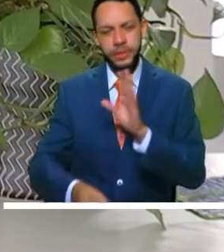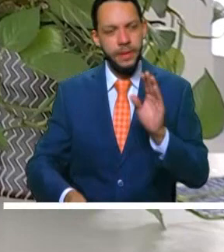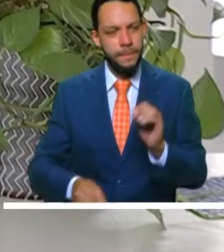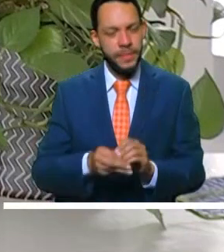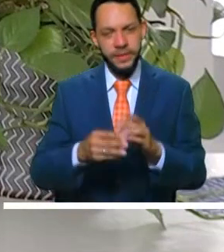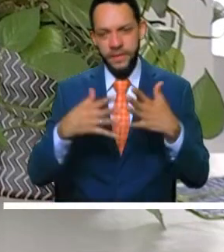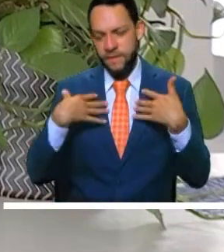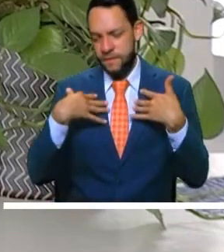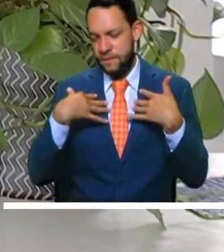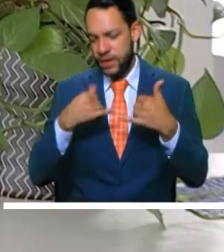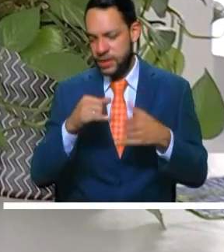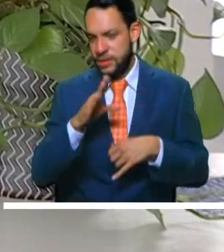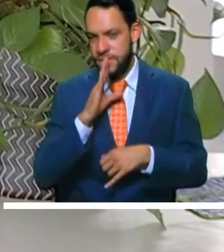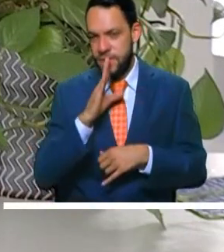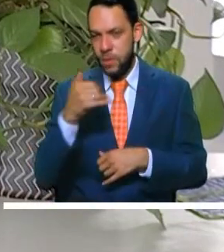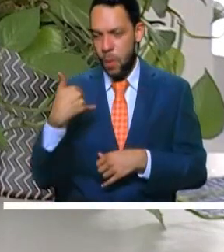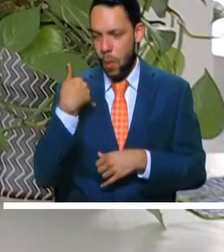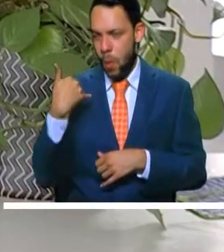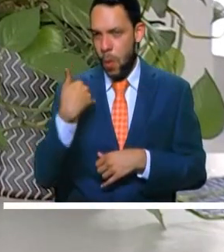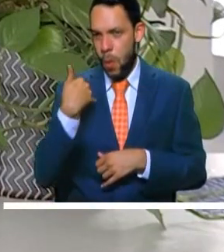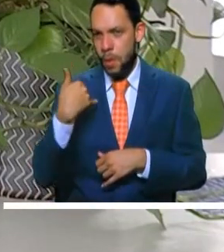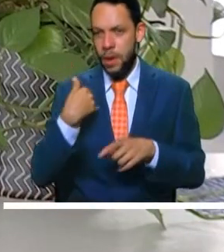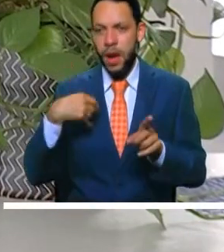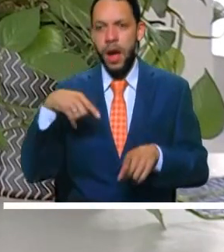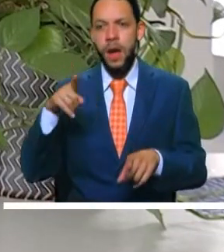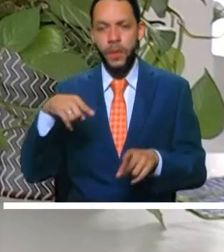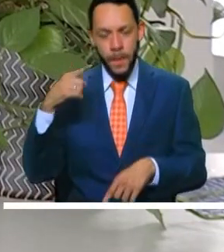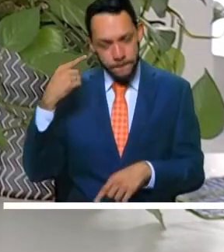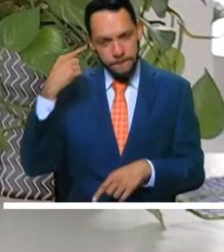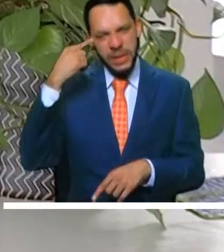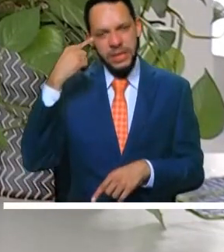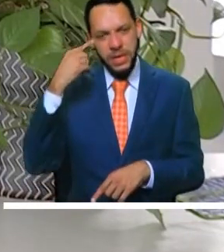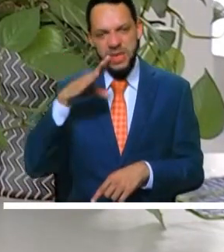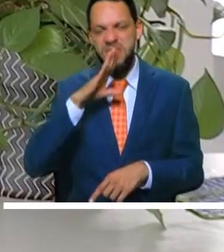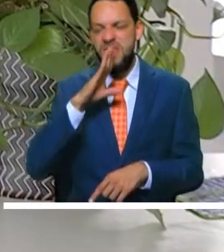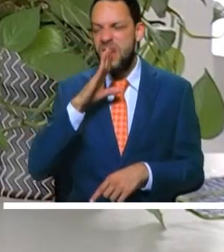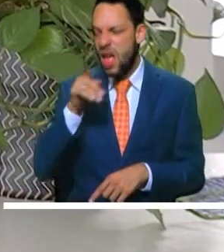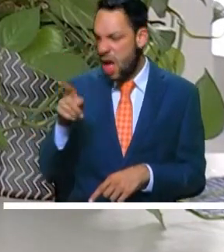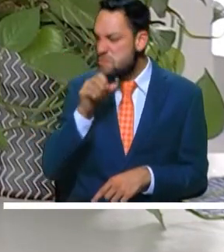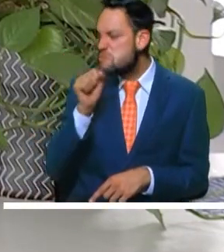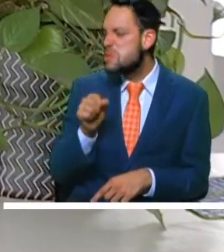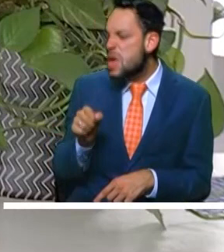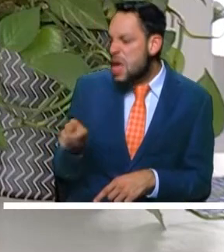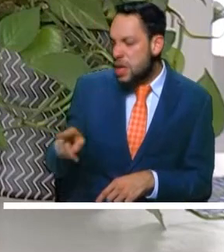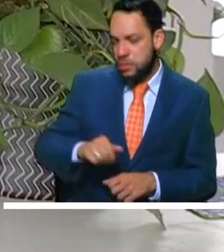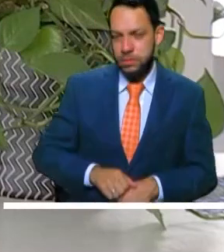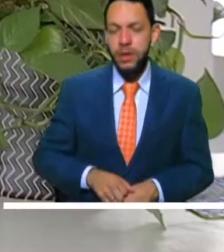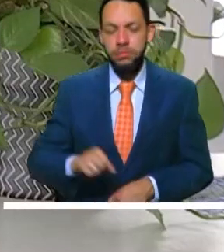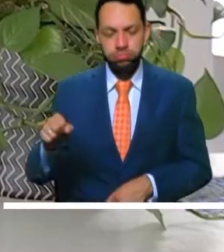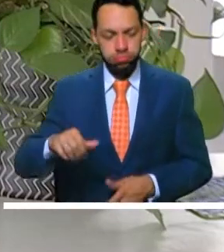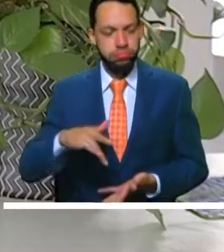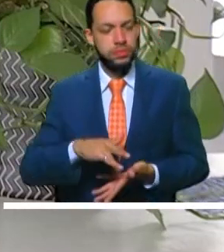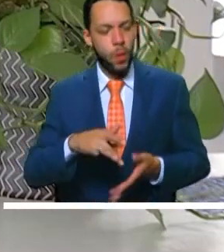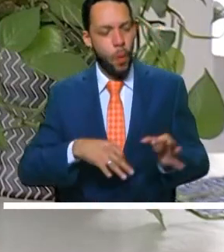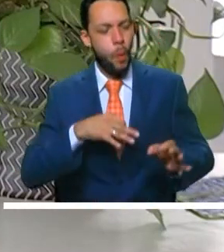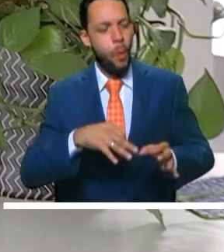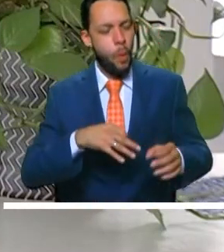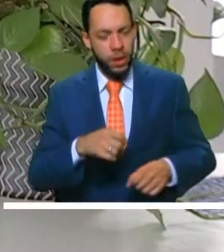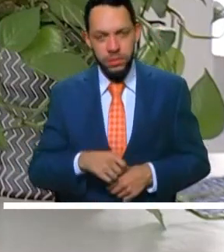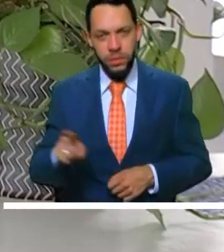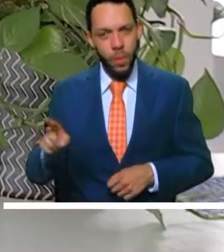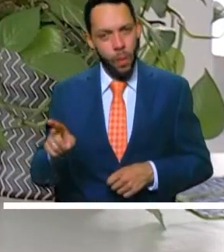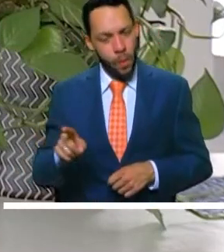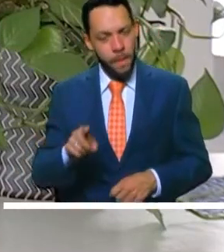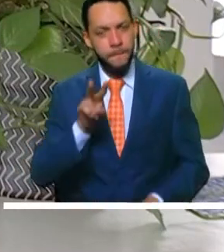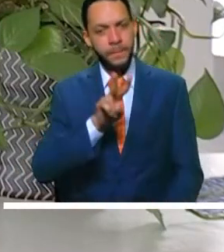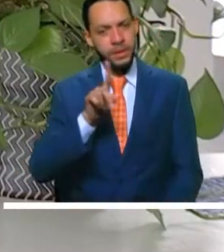jóvenes. Porque la gente cree que la salud es de personas adultas. Ah, como ya tengo tantos años, ahora sí me voy a cuidar. No, cuídese a